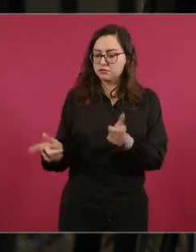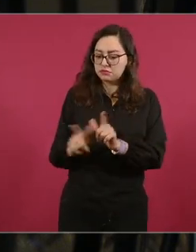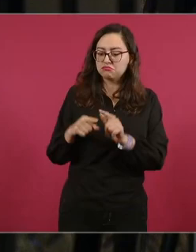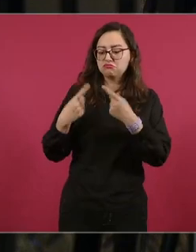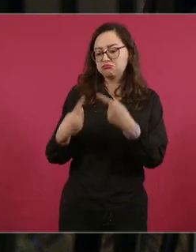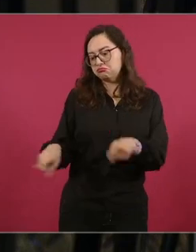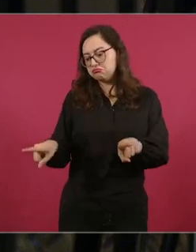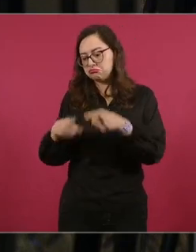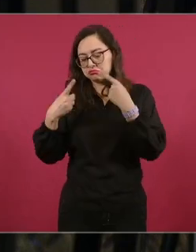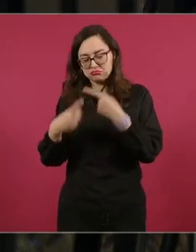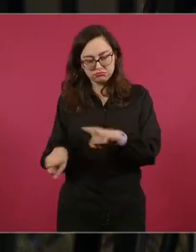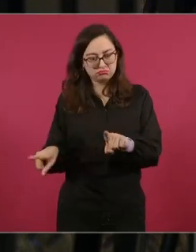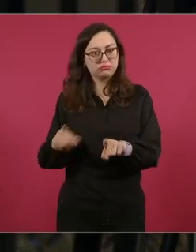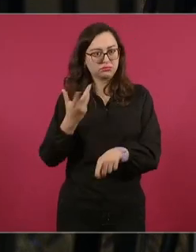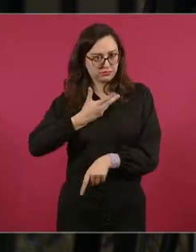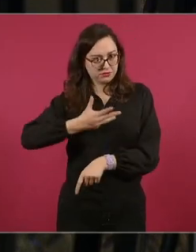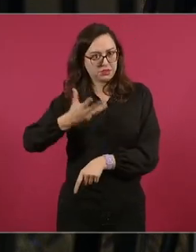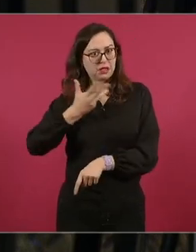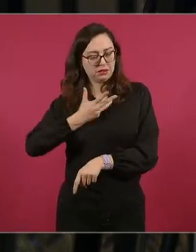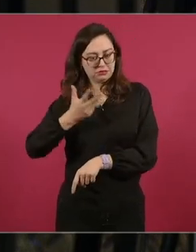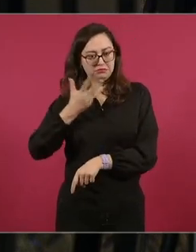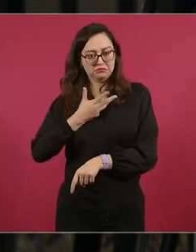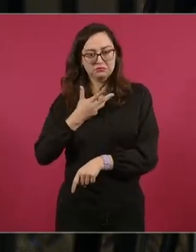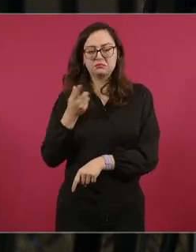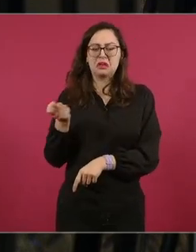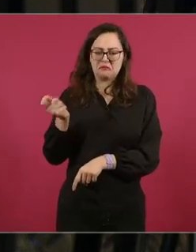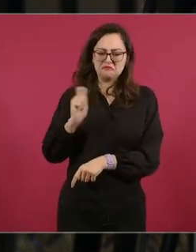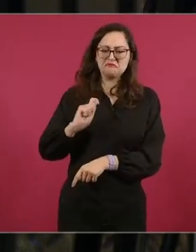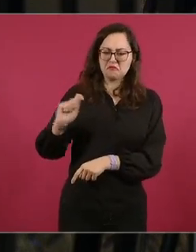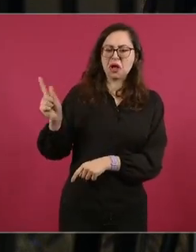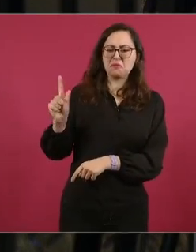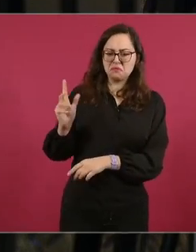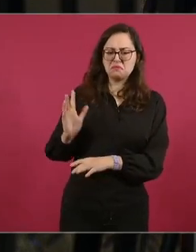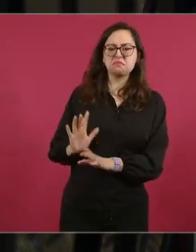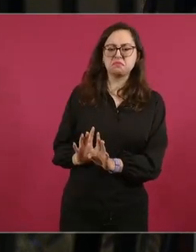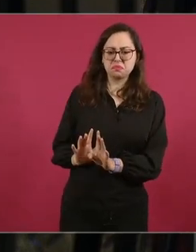allá, que incluso ha tenido pues algunos